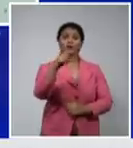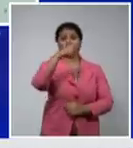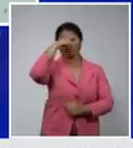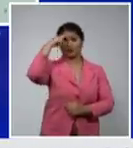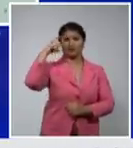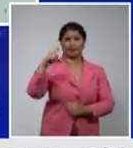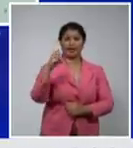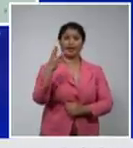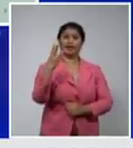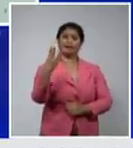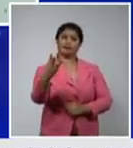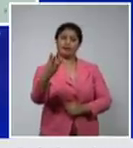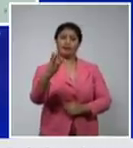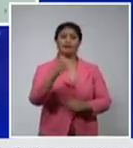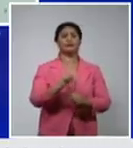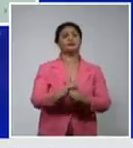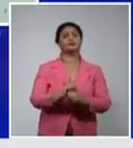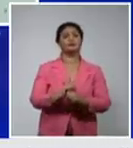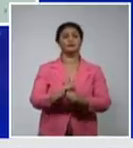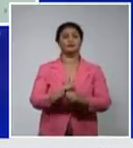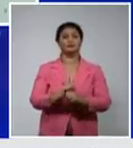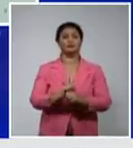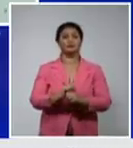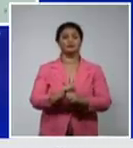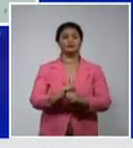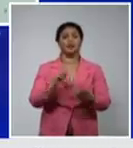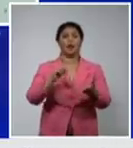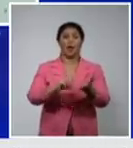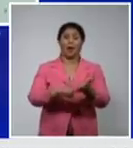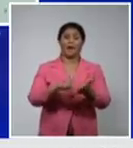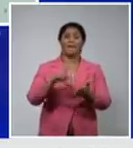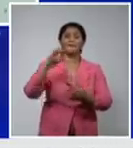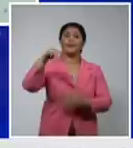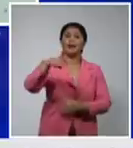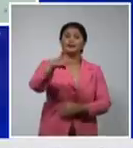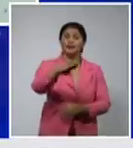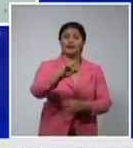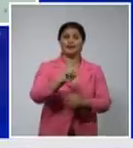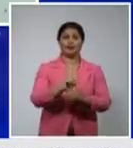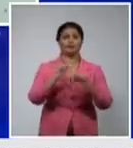y Placetas, Caibarien y Camajuaní con 1 cada uno.